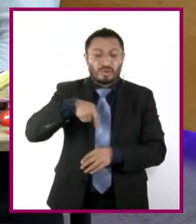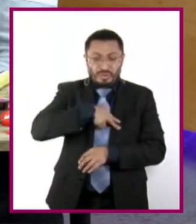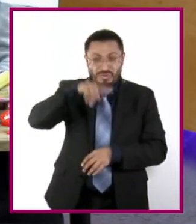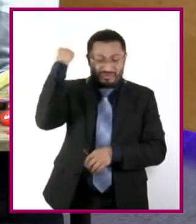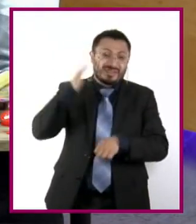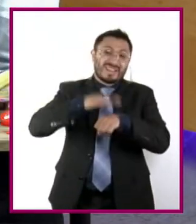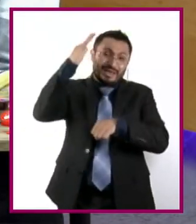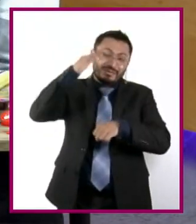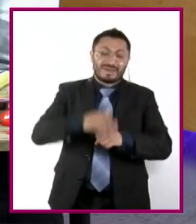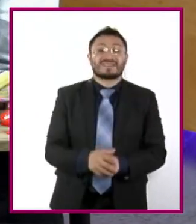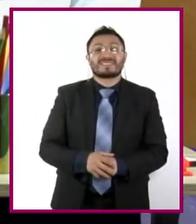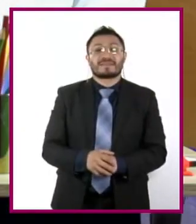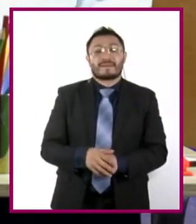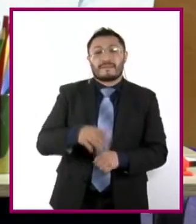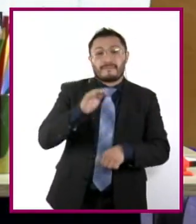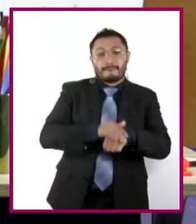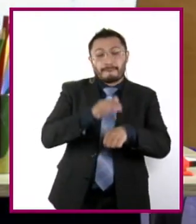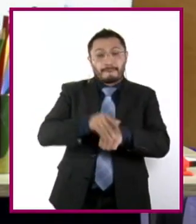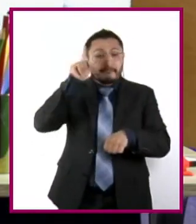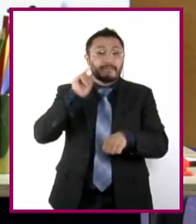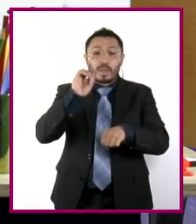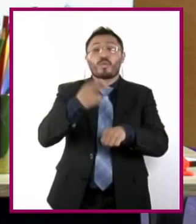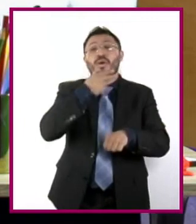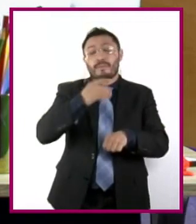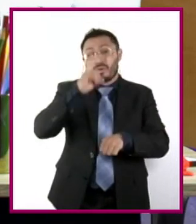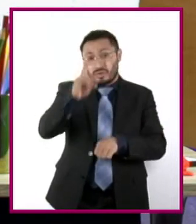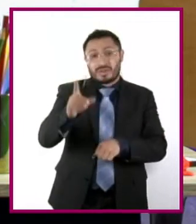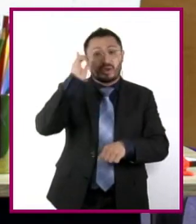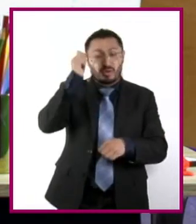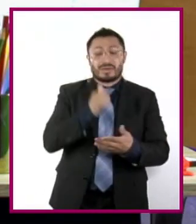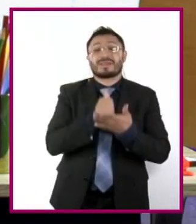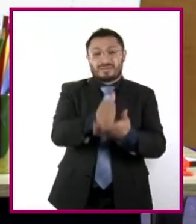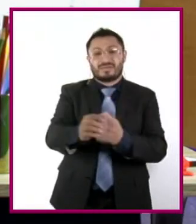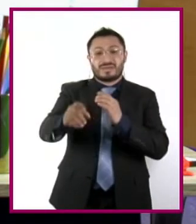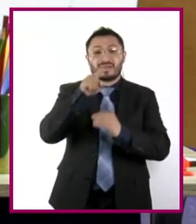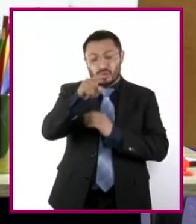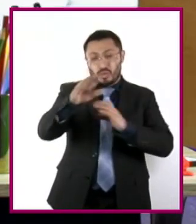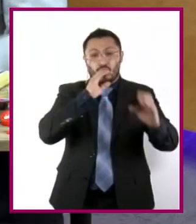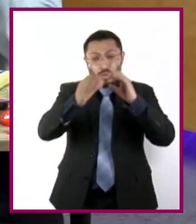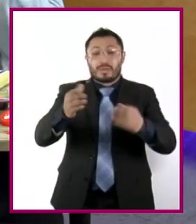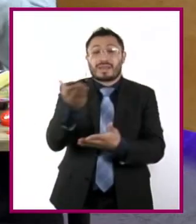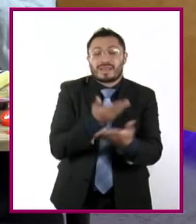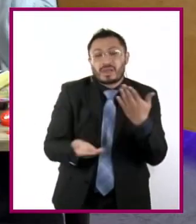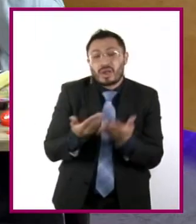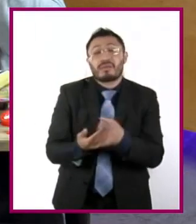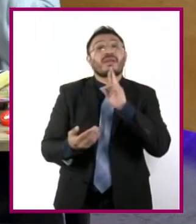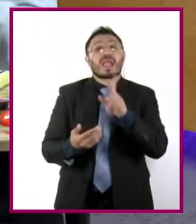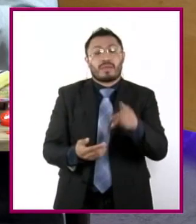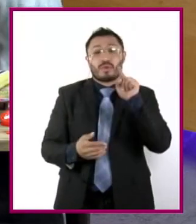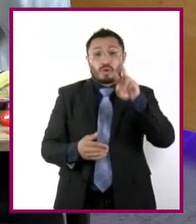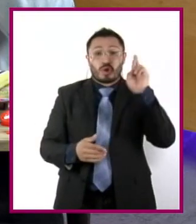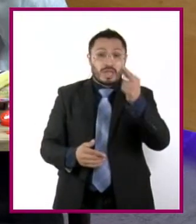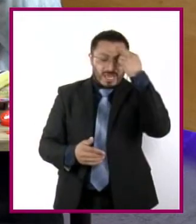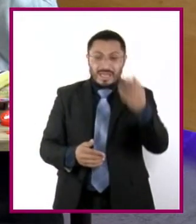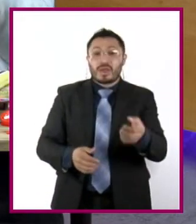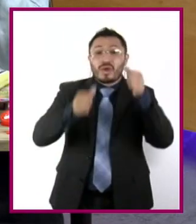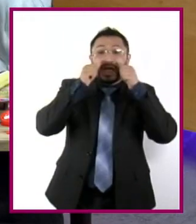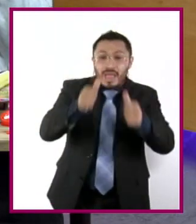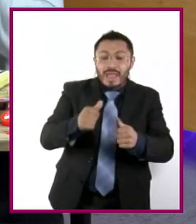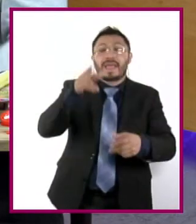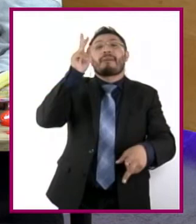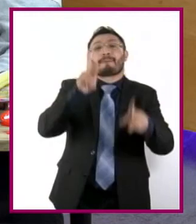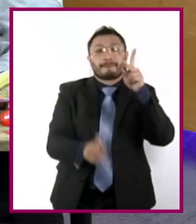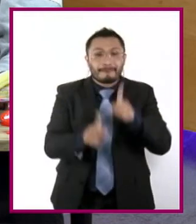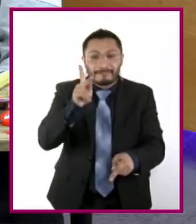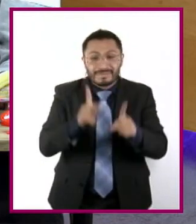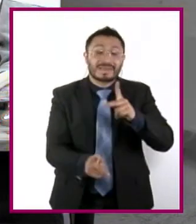fácil. Amiga o amigo de, esperamos haberte ayudado para comunicarte y convivir mejor. Recuerda escuchar y